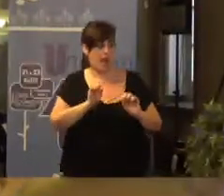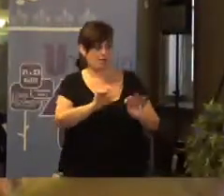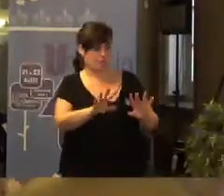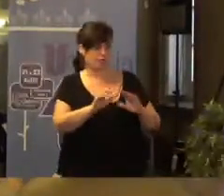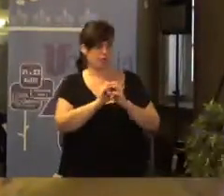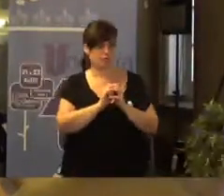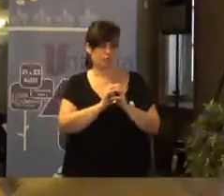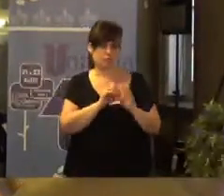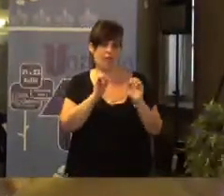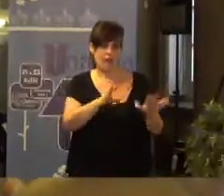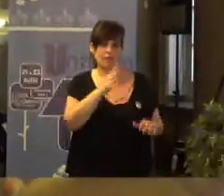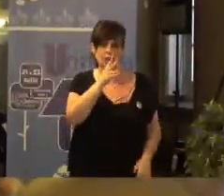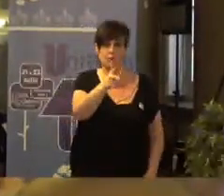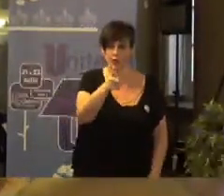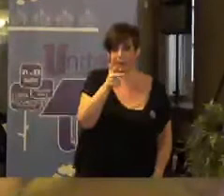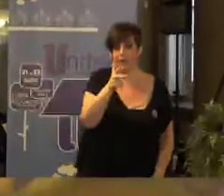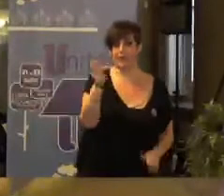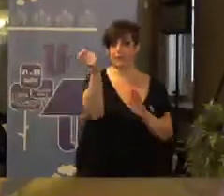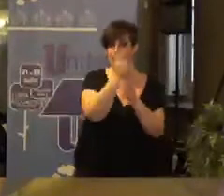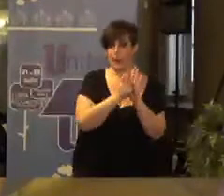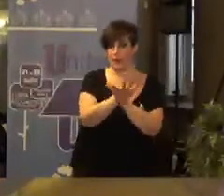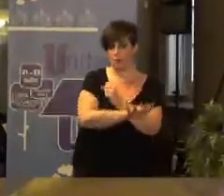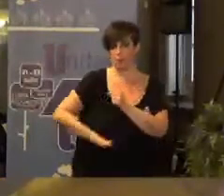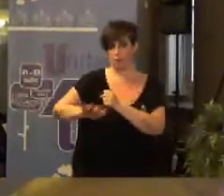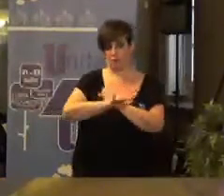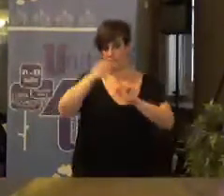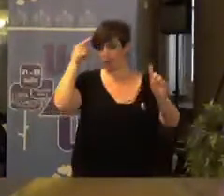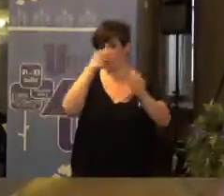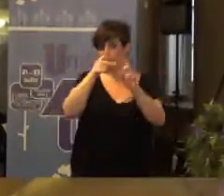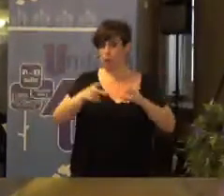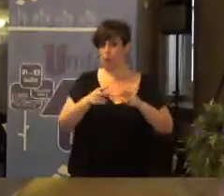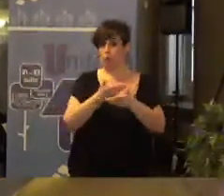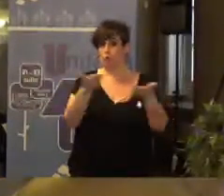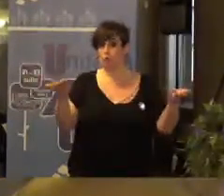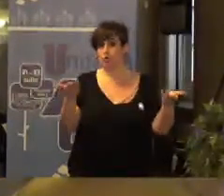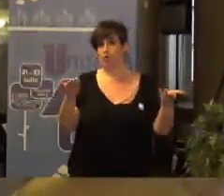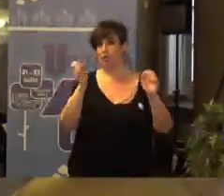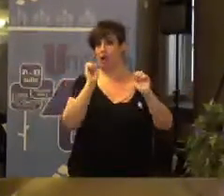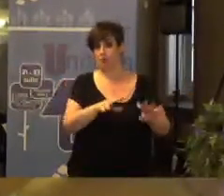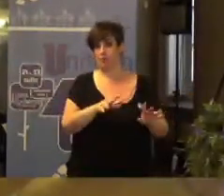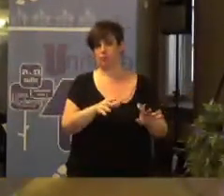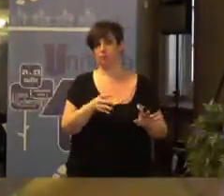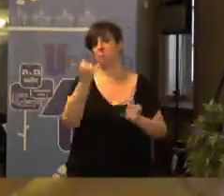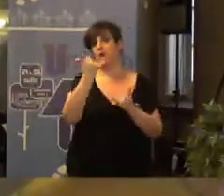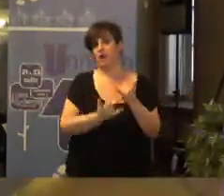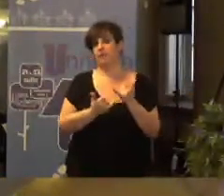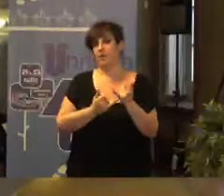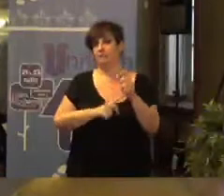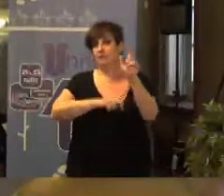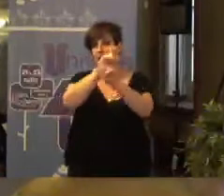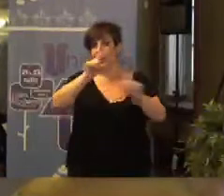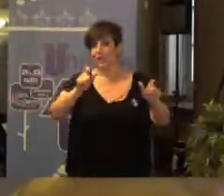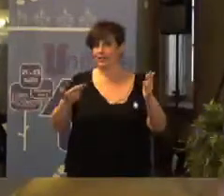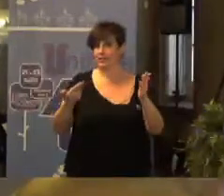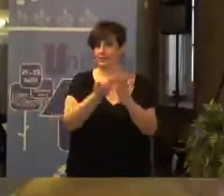dos dereitos, dos valores, dos principios máis básicos para unha sociedade. É dicir, canto máis grande é ese clamor, máis espectro social